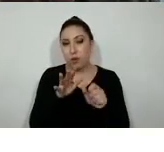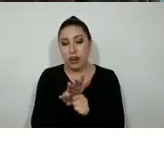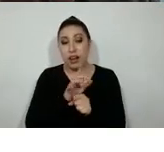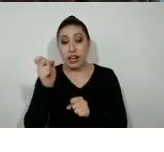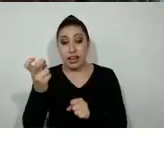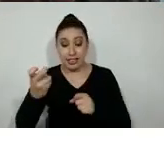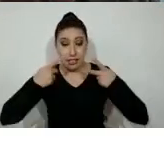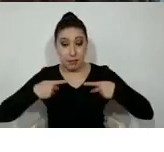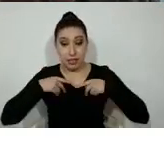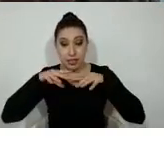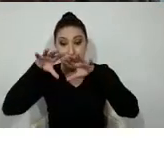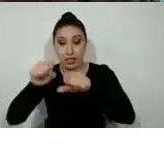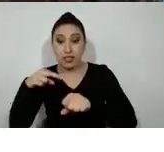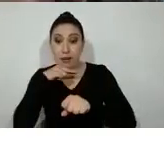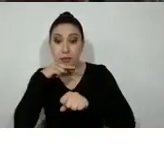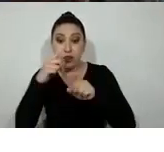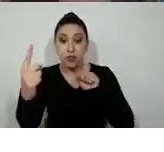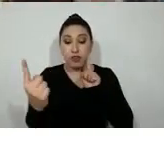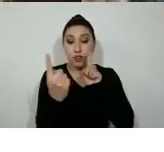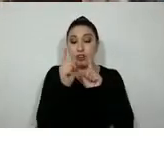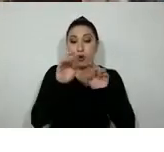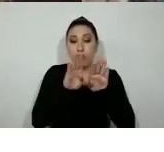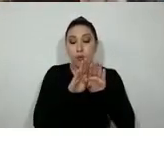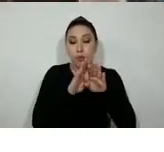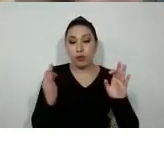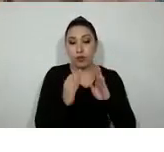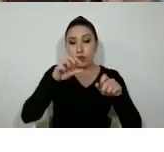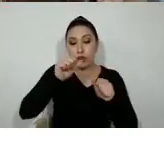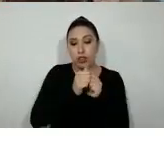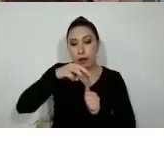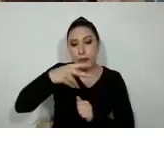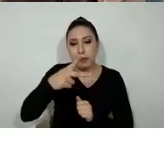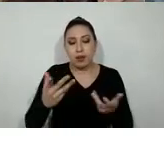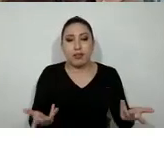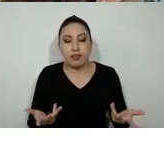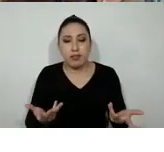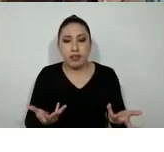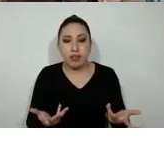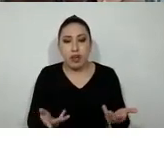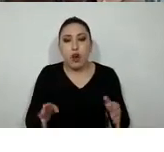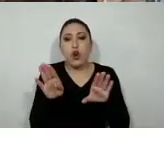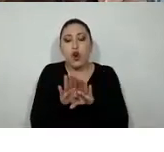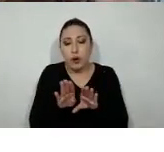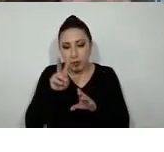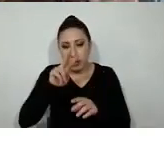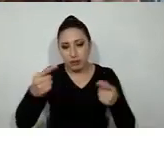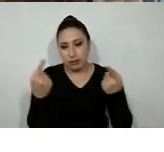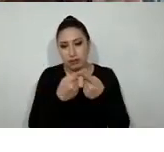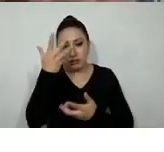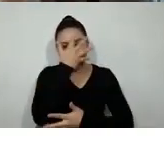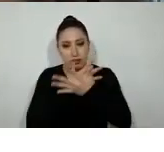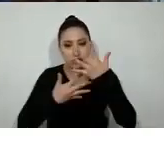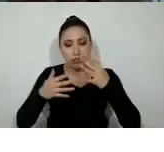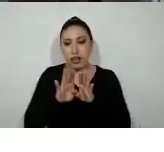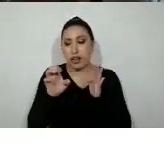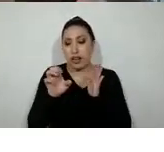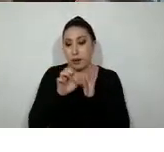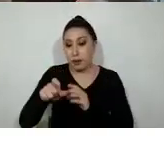manera inmediata. Y vean qué contradicción, pues cómo va a ser puesto de manera inmediata si el mismo sistema